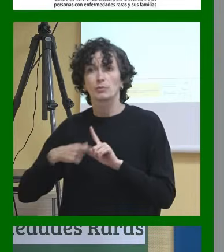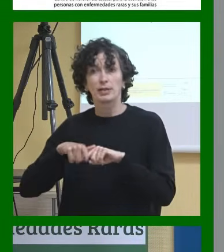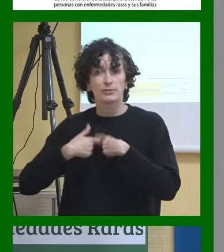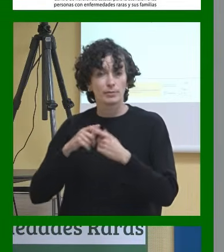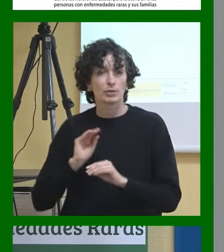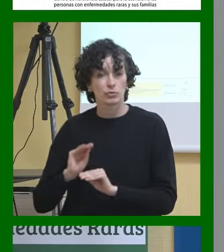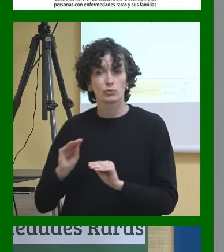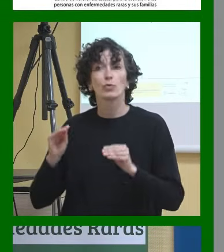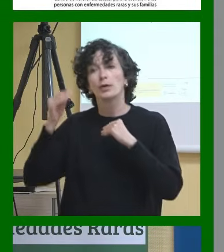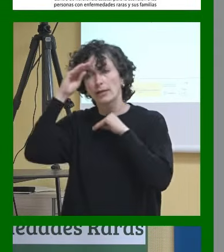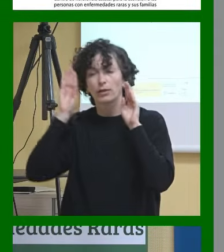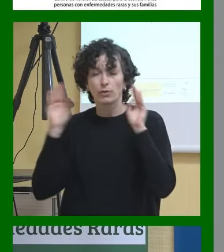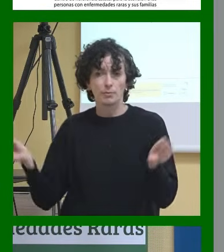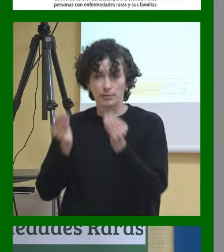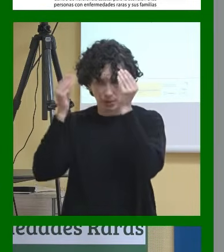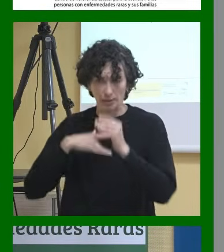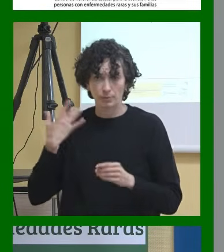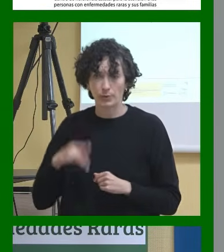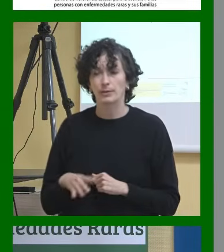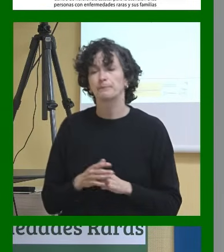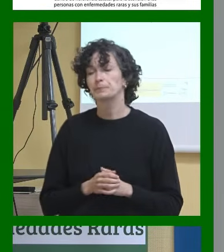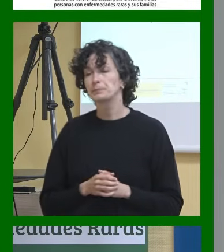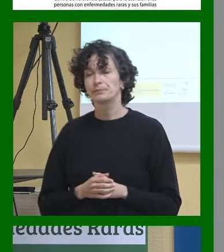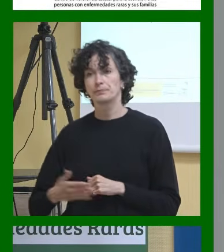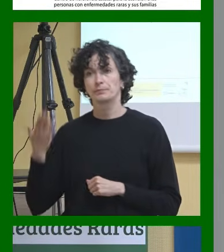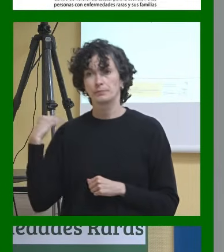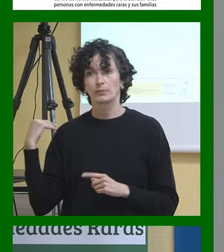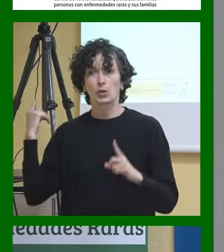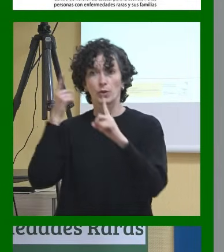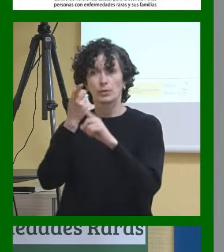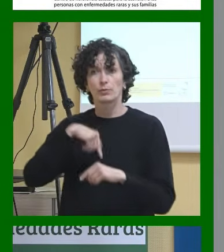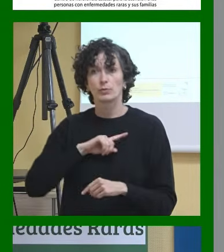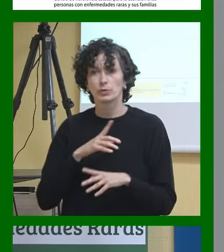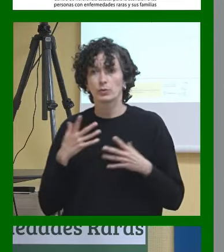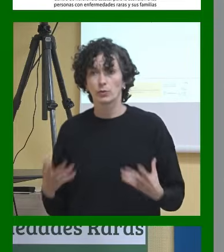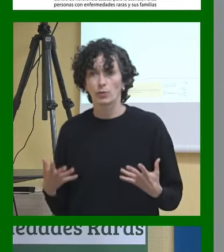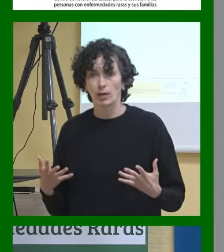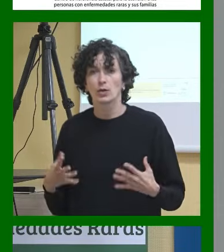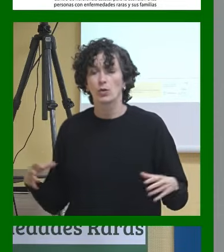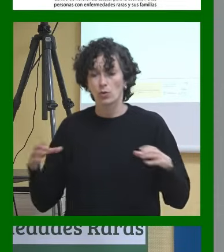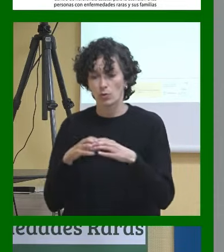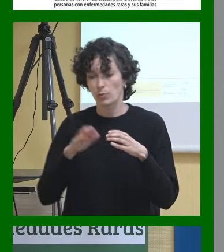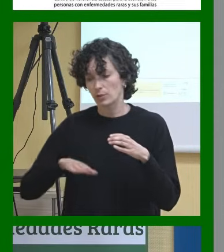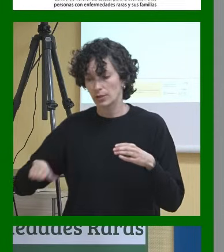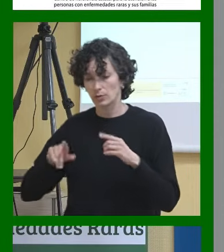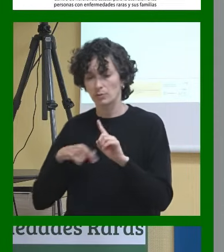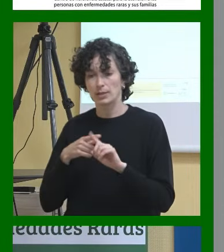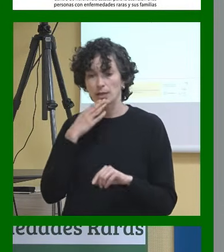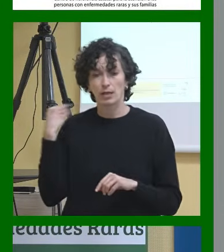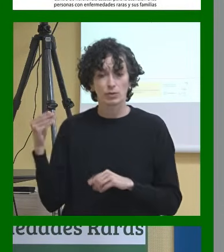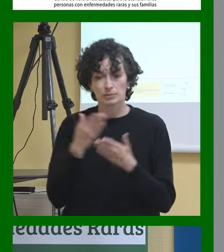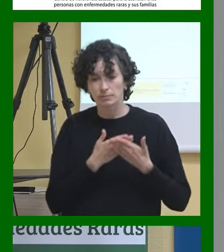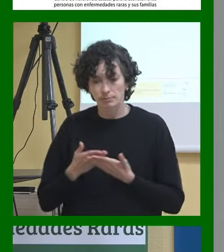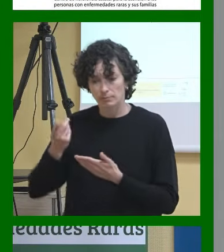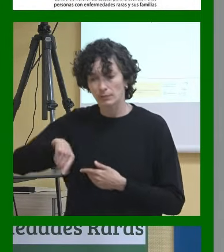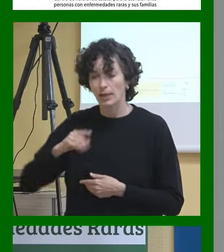familias. El objetivo que nos propusimos fue estudiar a un grupo de niños y adolescentes de entre 2